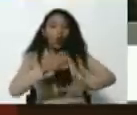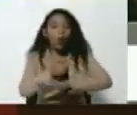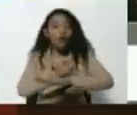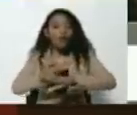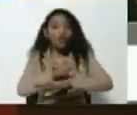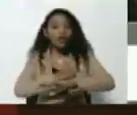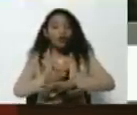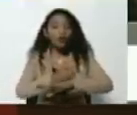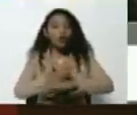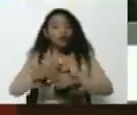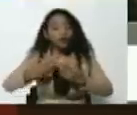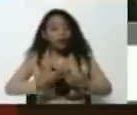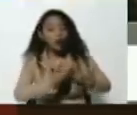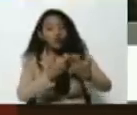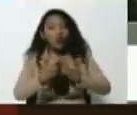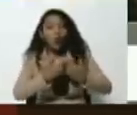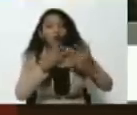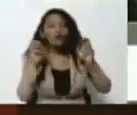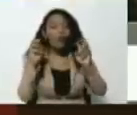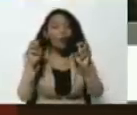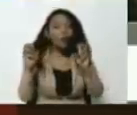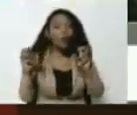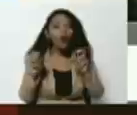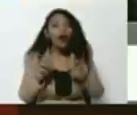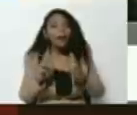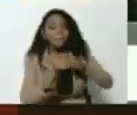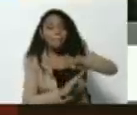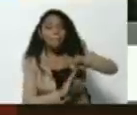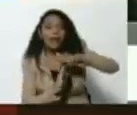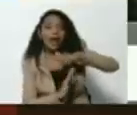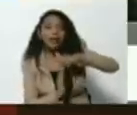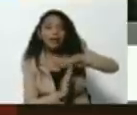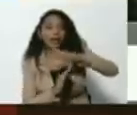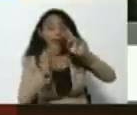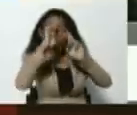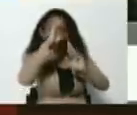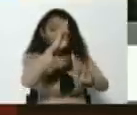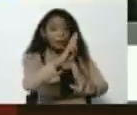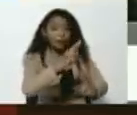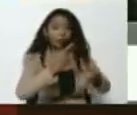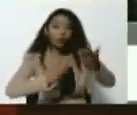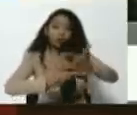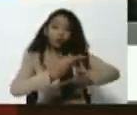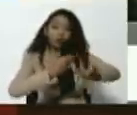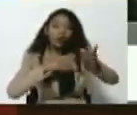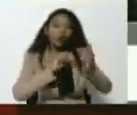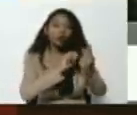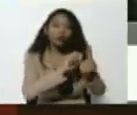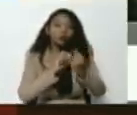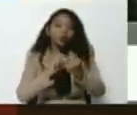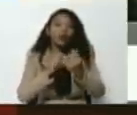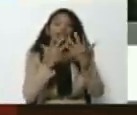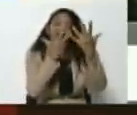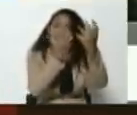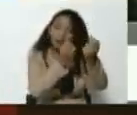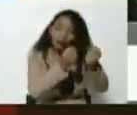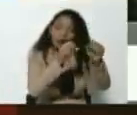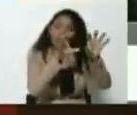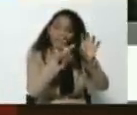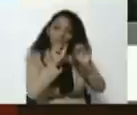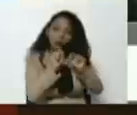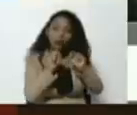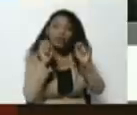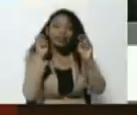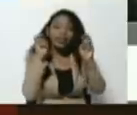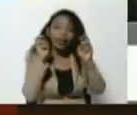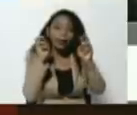Joe Biden sobre la base del respeto mutuo, el diálogo, la comunicación y el entendimiento en temas de